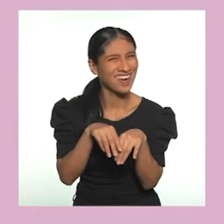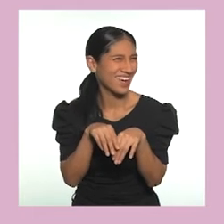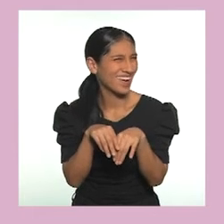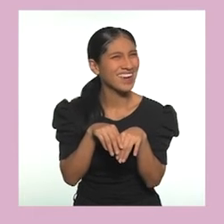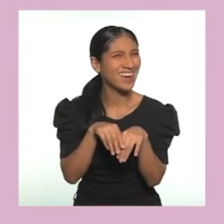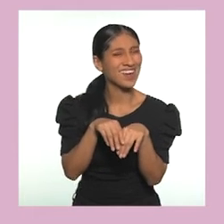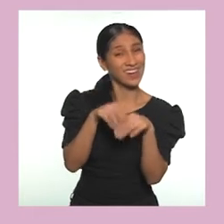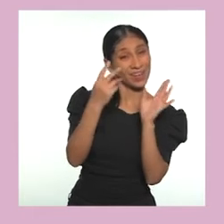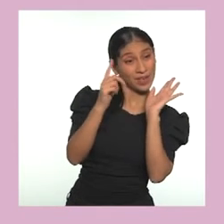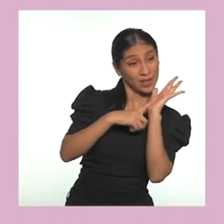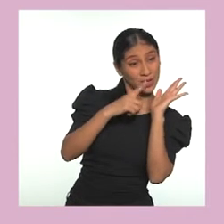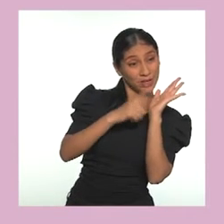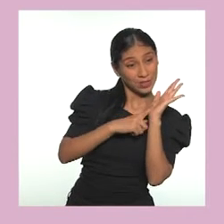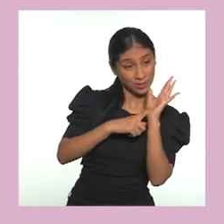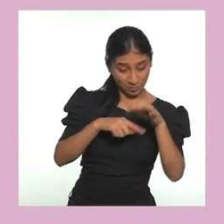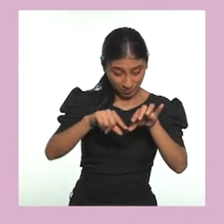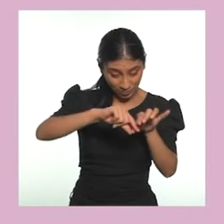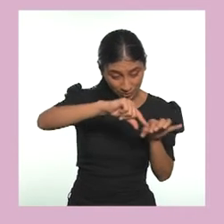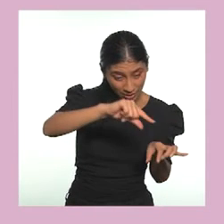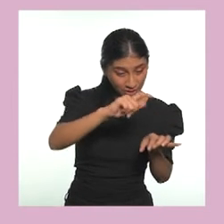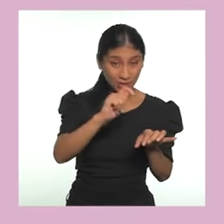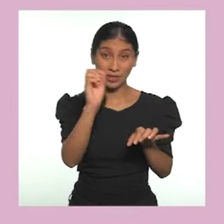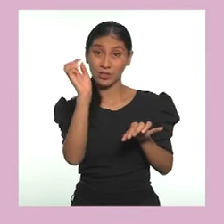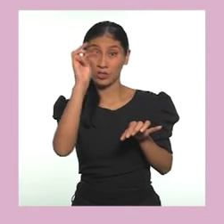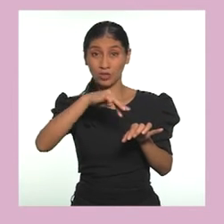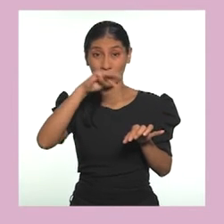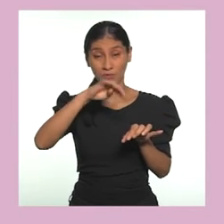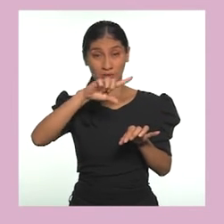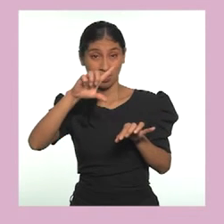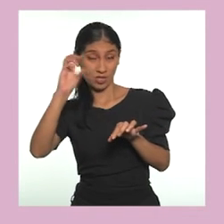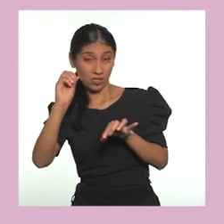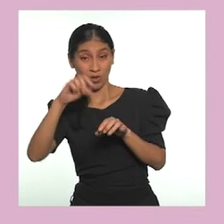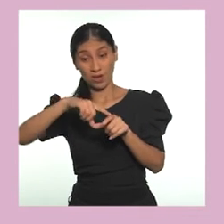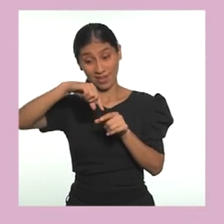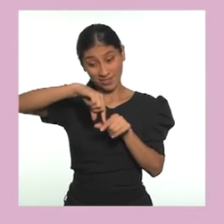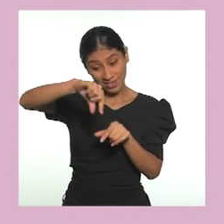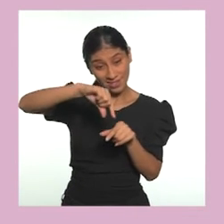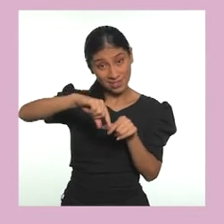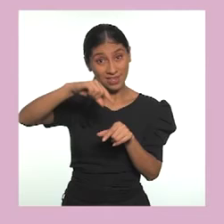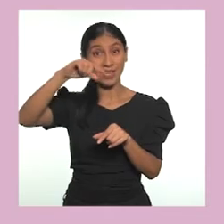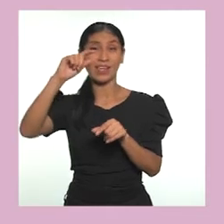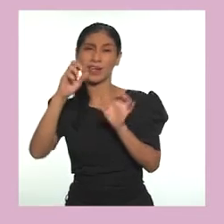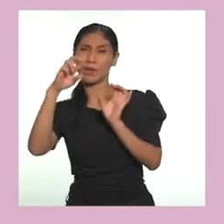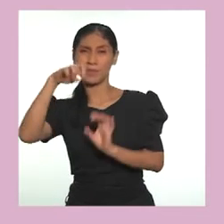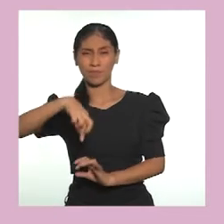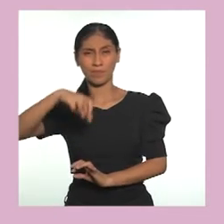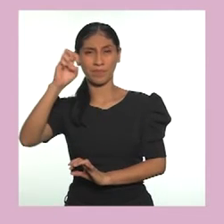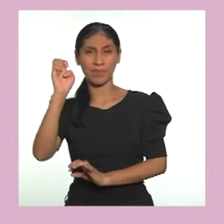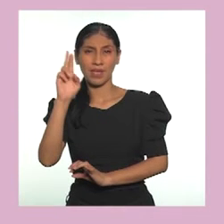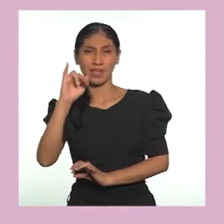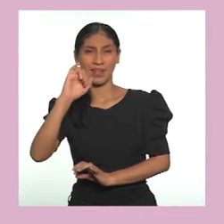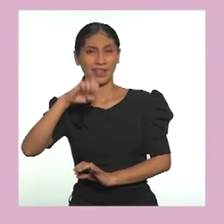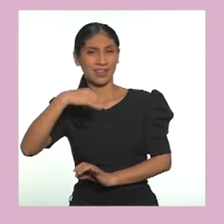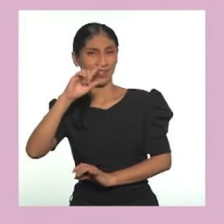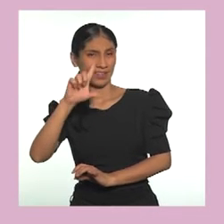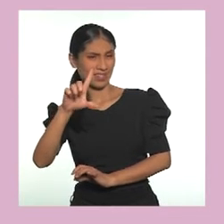cucú, cucú. Aquí va el tomillo, aquí el toronjil y aquí